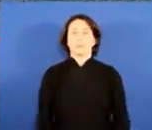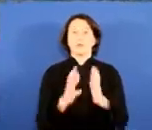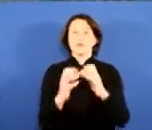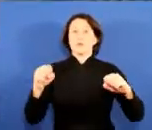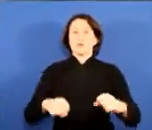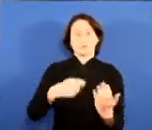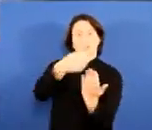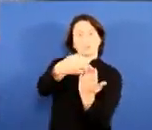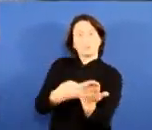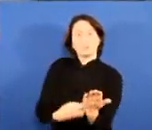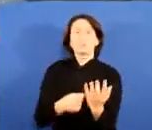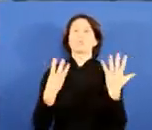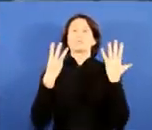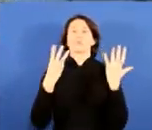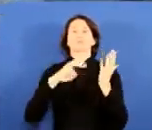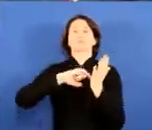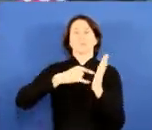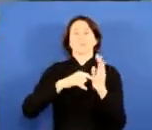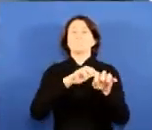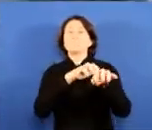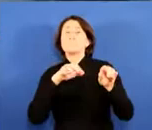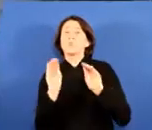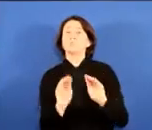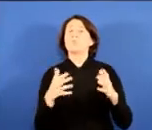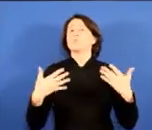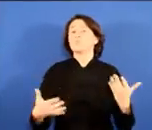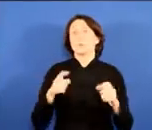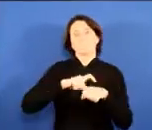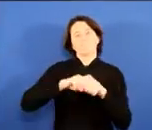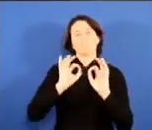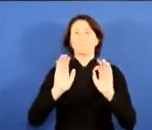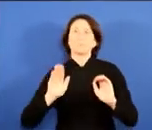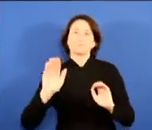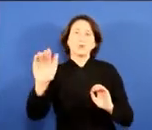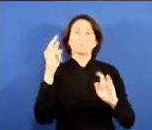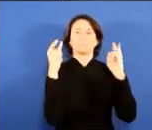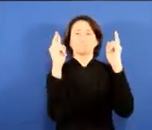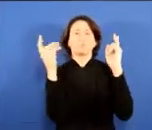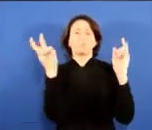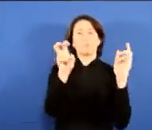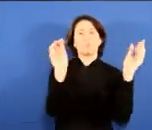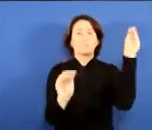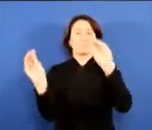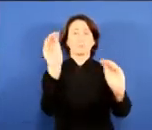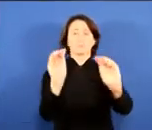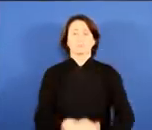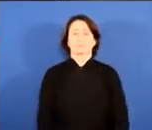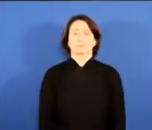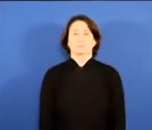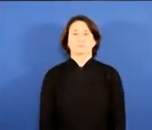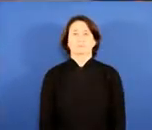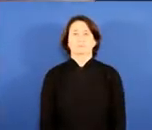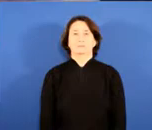social. El Departamento de Cultura, por su parte, ha aprobado ayudas dirigidas al fútbol base practicado en los clubes de Segunda División